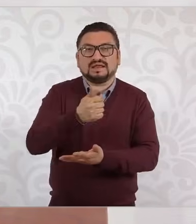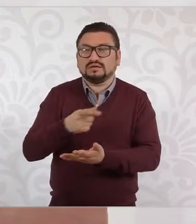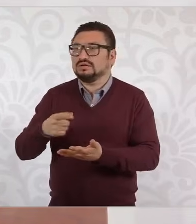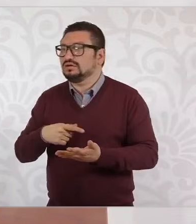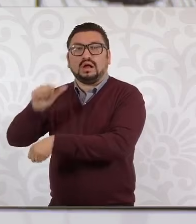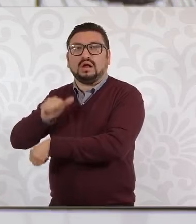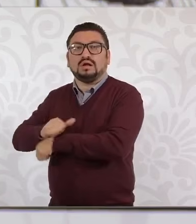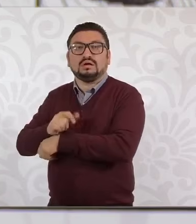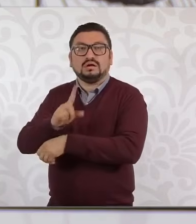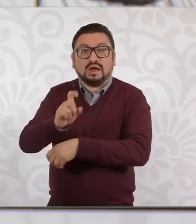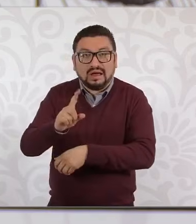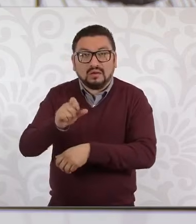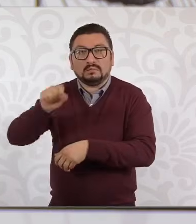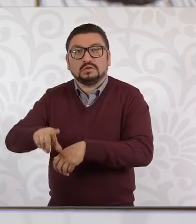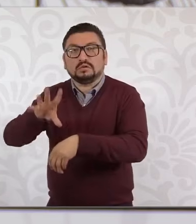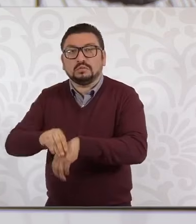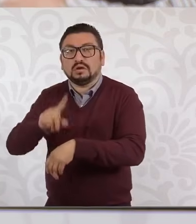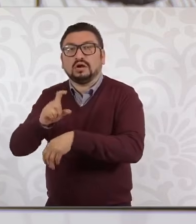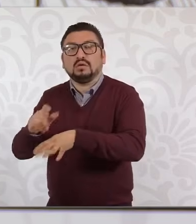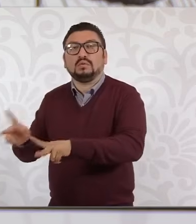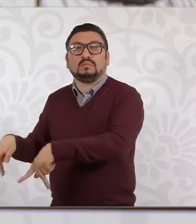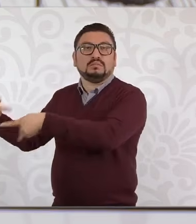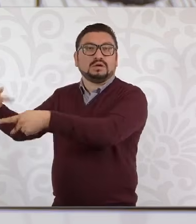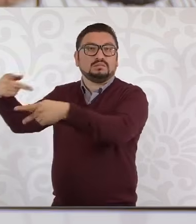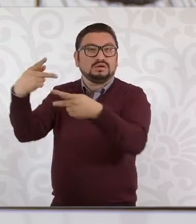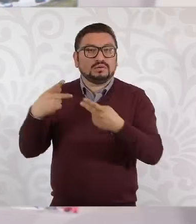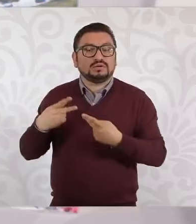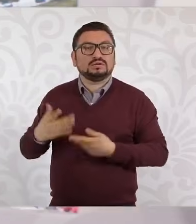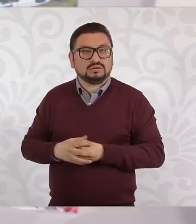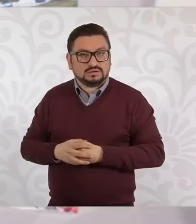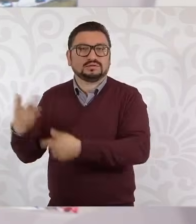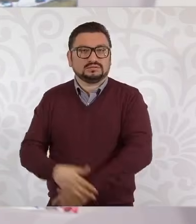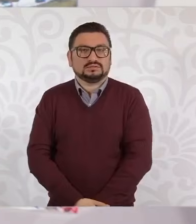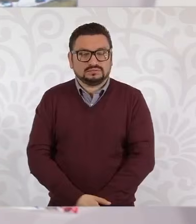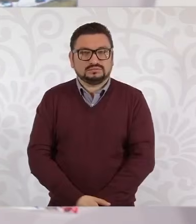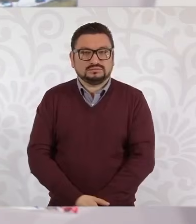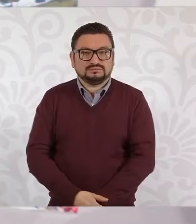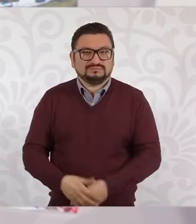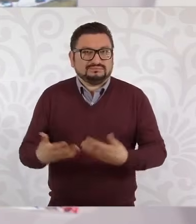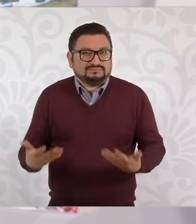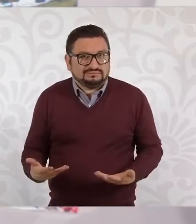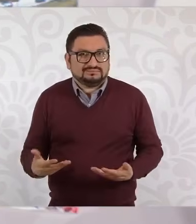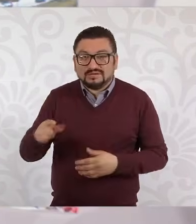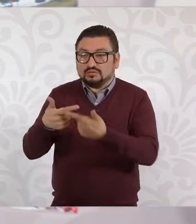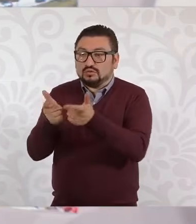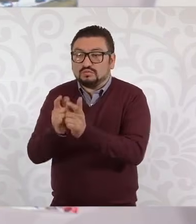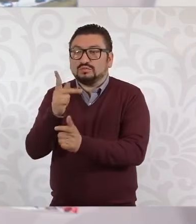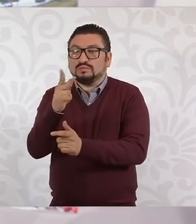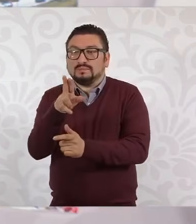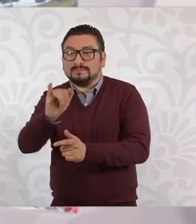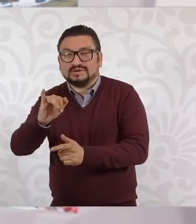montón de pipas, de esa concesión usa agua y vende las pipas a los que no tienen agua. Bueno, un diputado del PRI, del